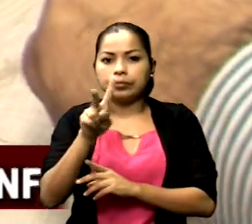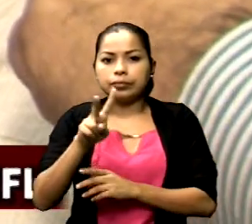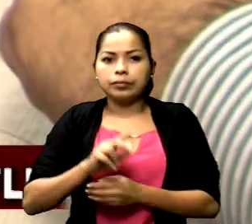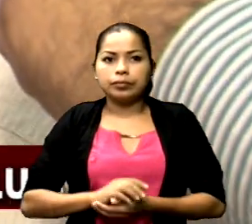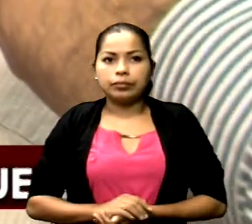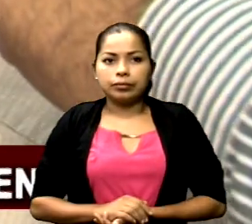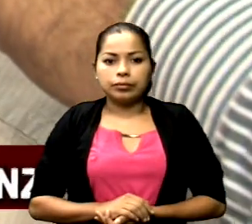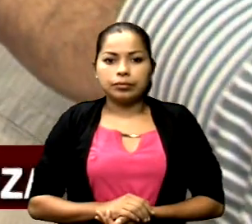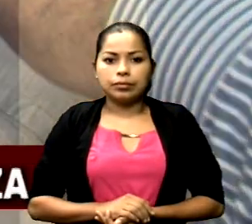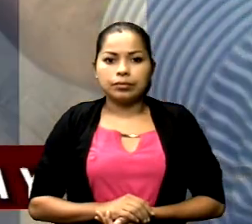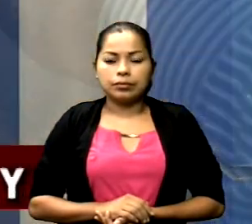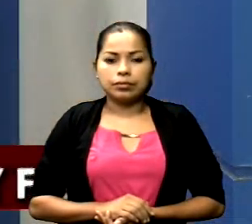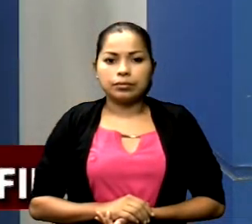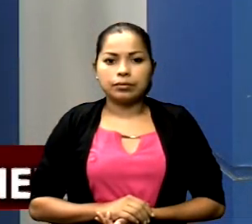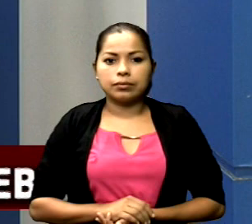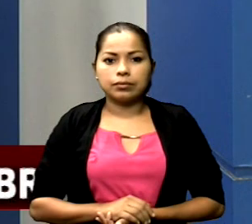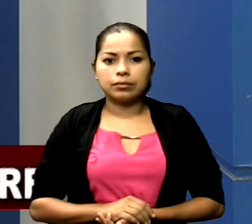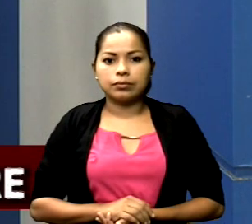TV.